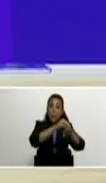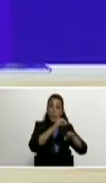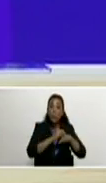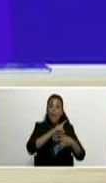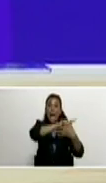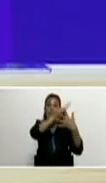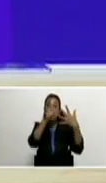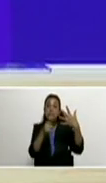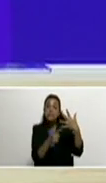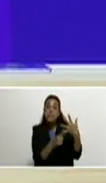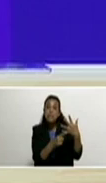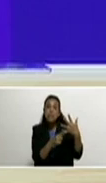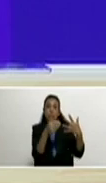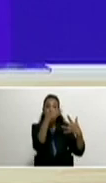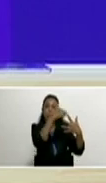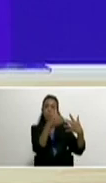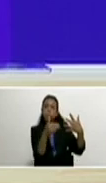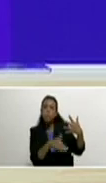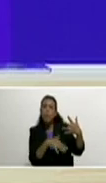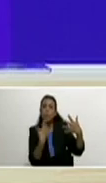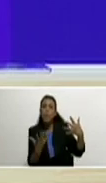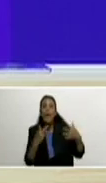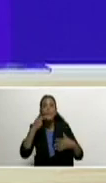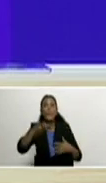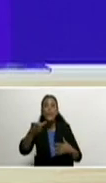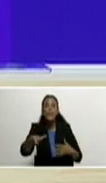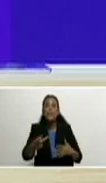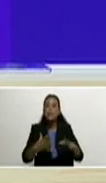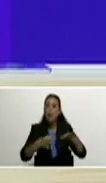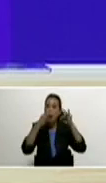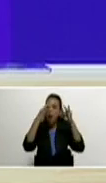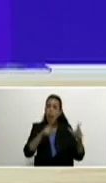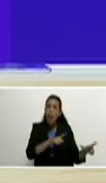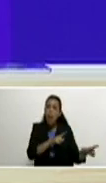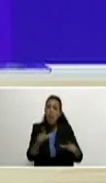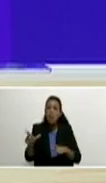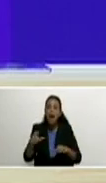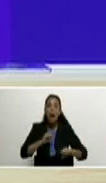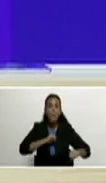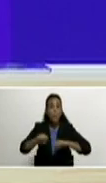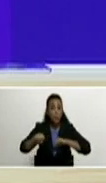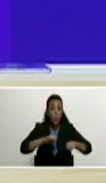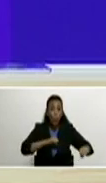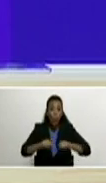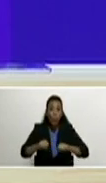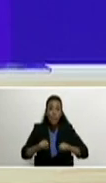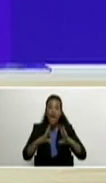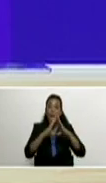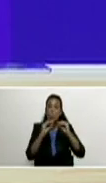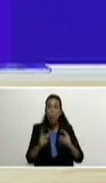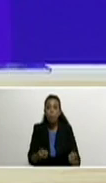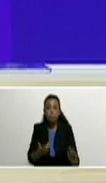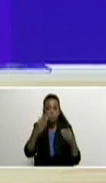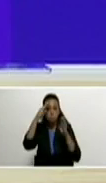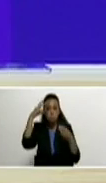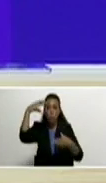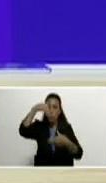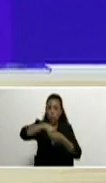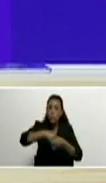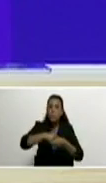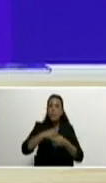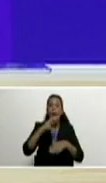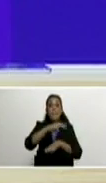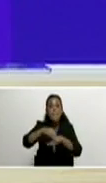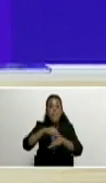5 vértices, las políticas concretas, las acciones y a que todo el mundo se incorpore en